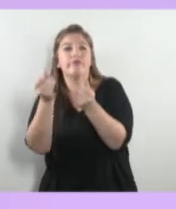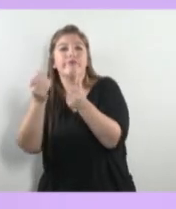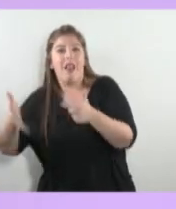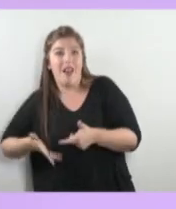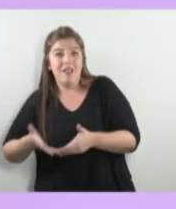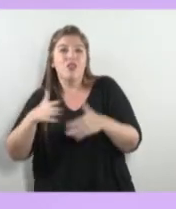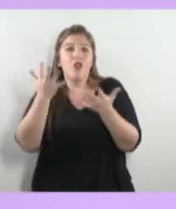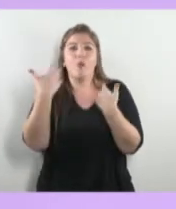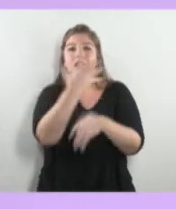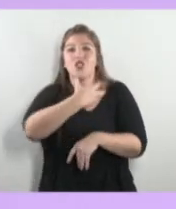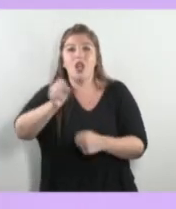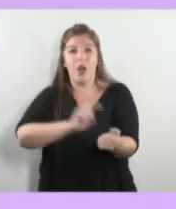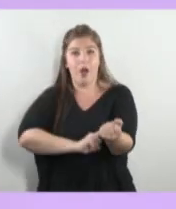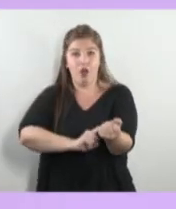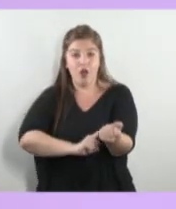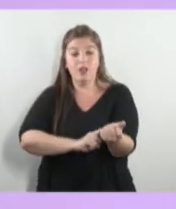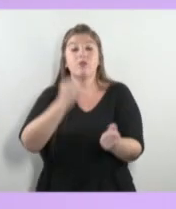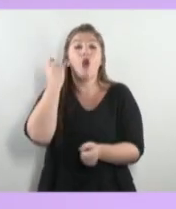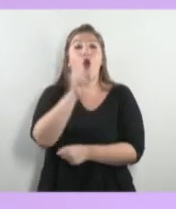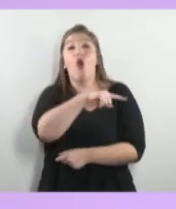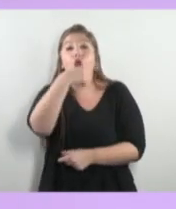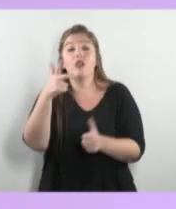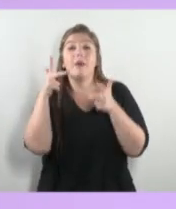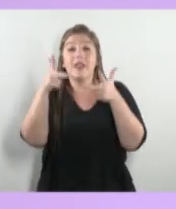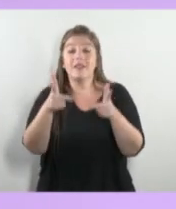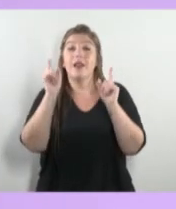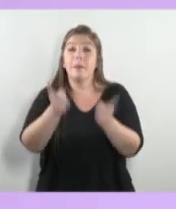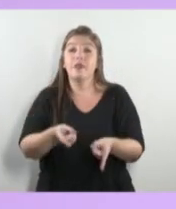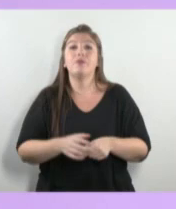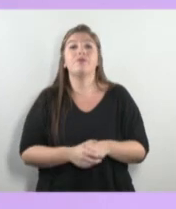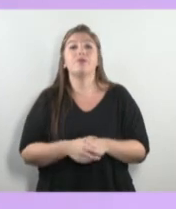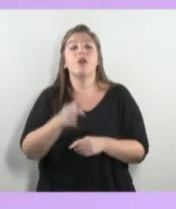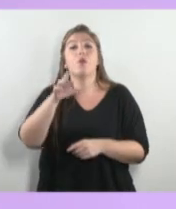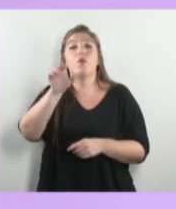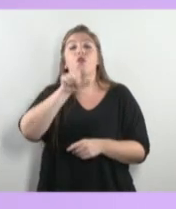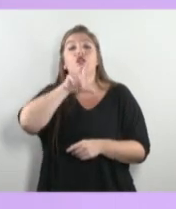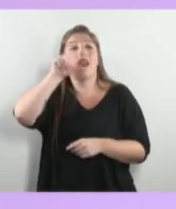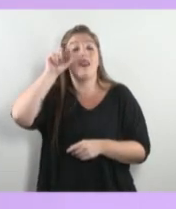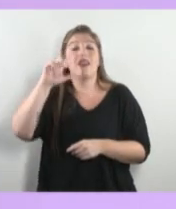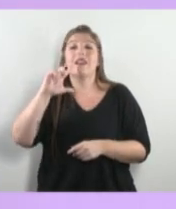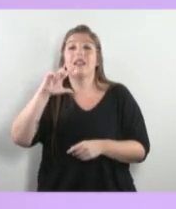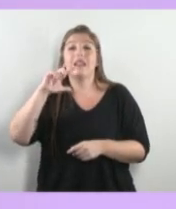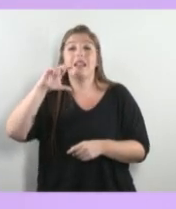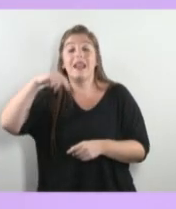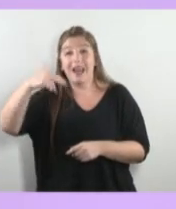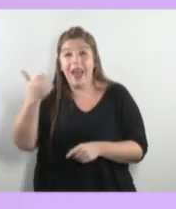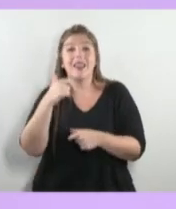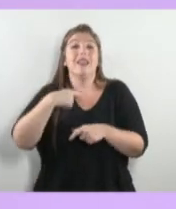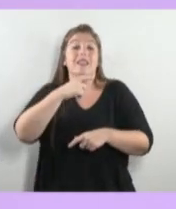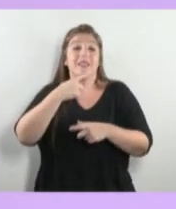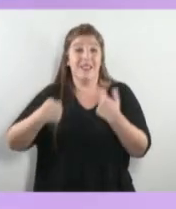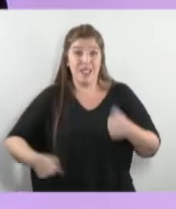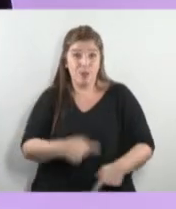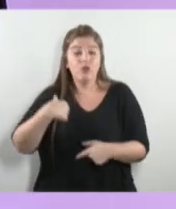colesterol. Y otra, para mencionar, otra proteína de transporte muy importante y conocida, la